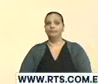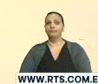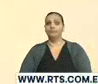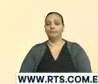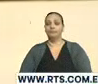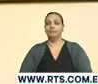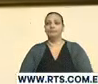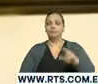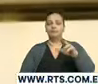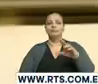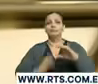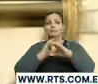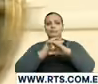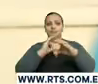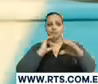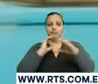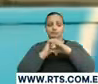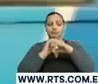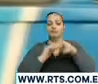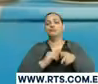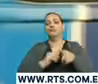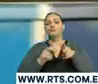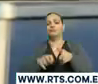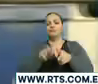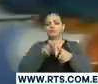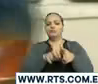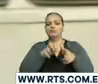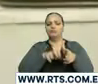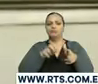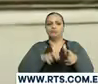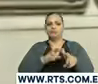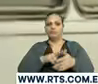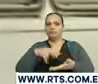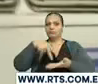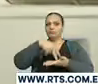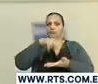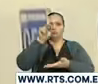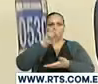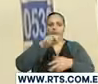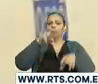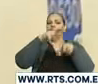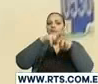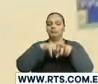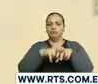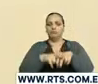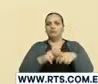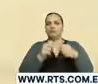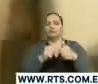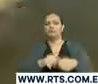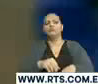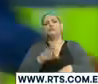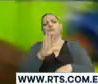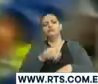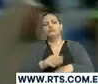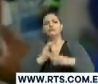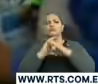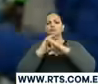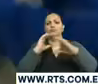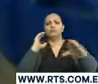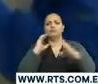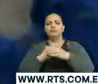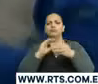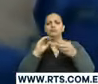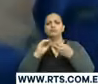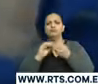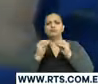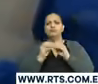personas sentadas y no de pie. Ahora, la gente del sector de la Juan Montalvo decían que querían que la 116 comience a operar. ¿Qué